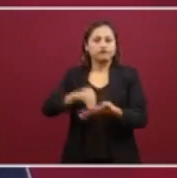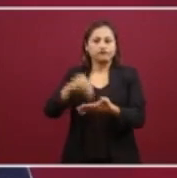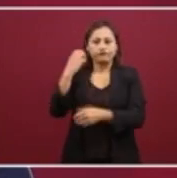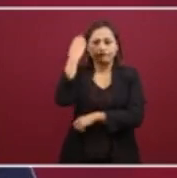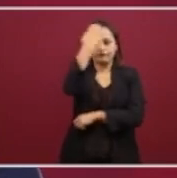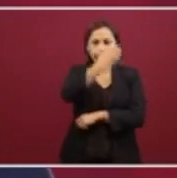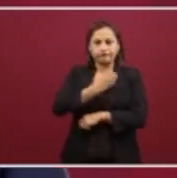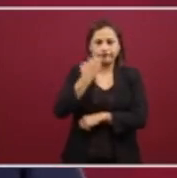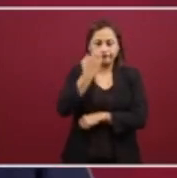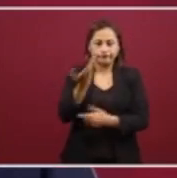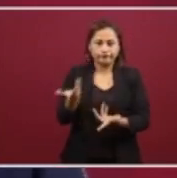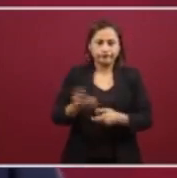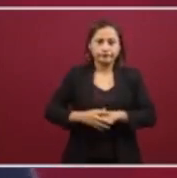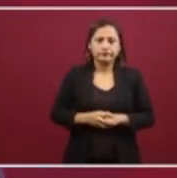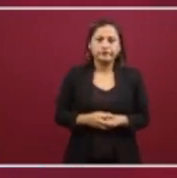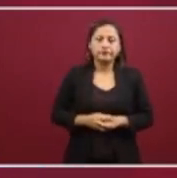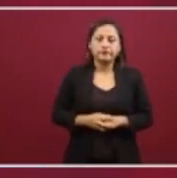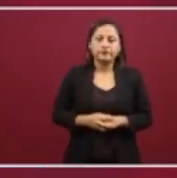No